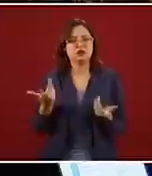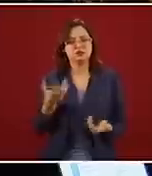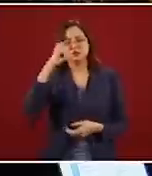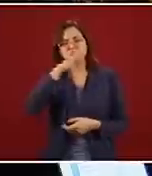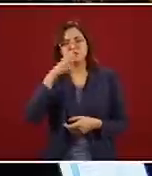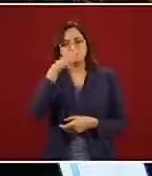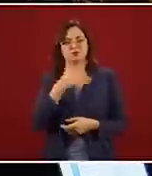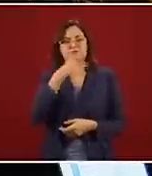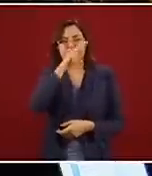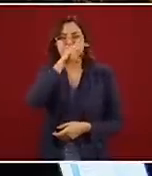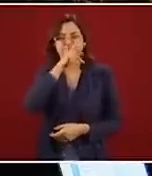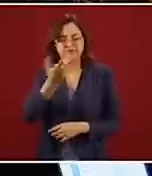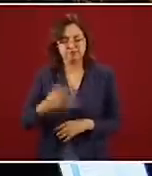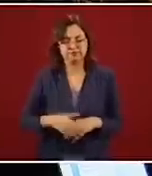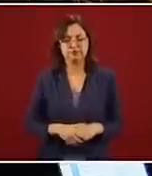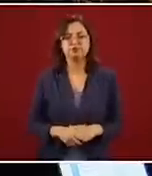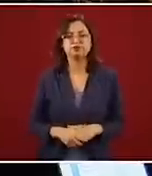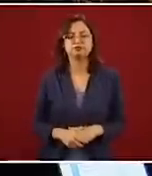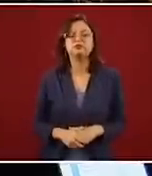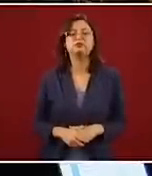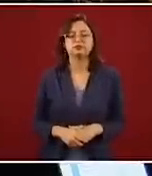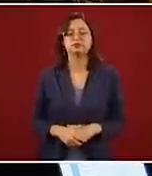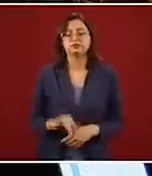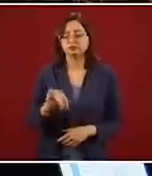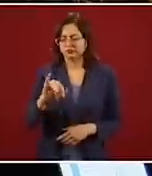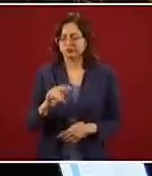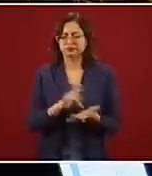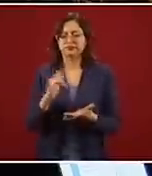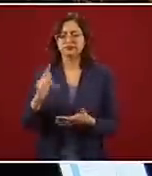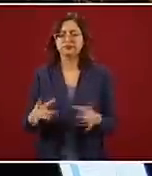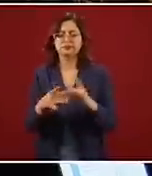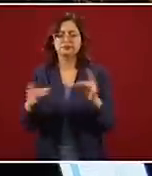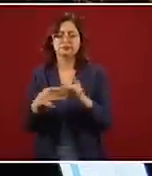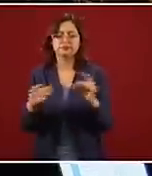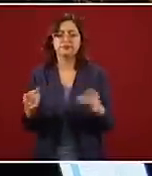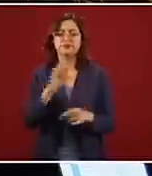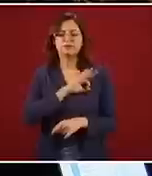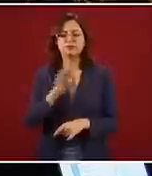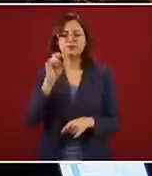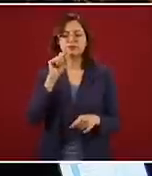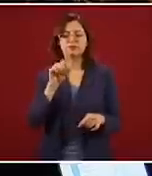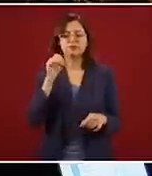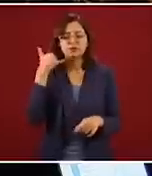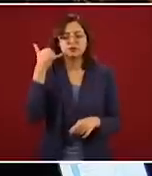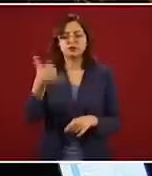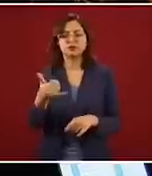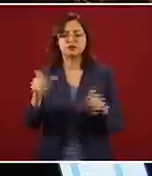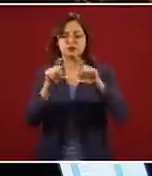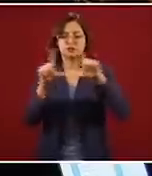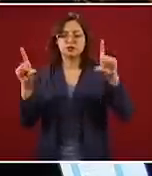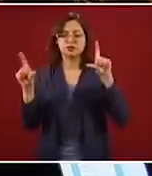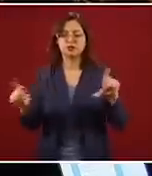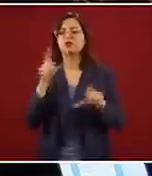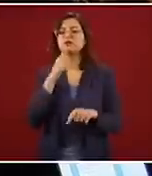se los comento. Este número, junto con otro que me gustaría ver si lo pueden poner en la pantalla, que es el de, en la fichita esa que